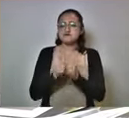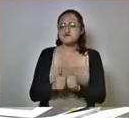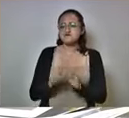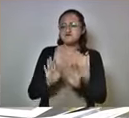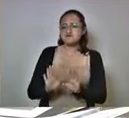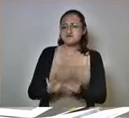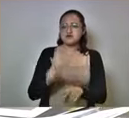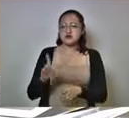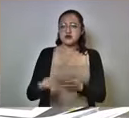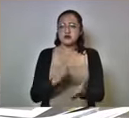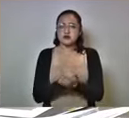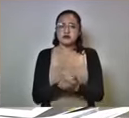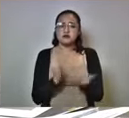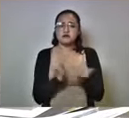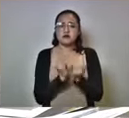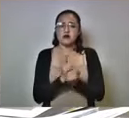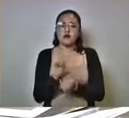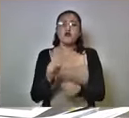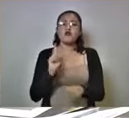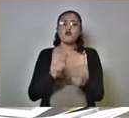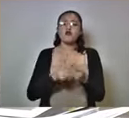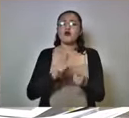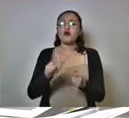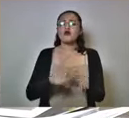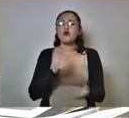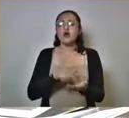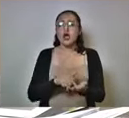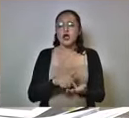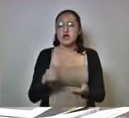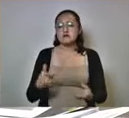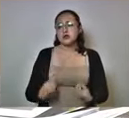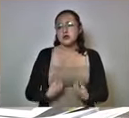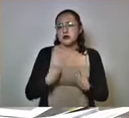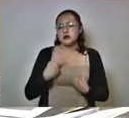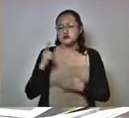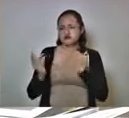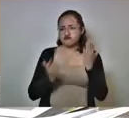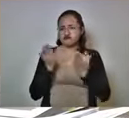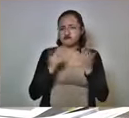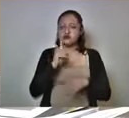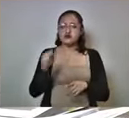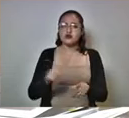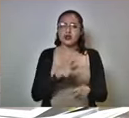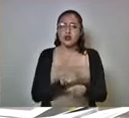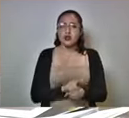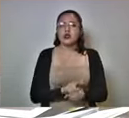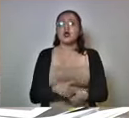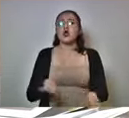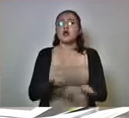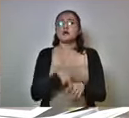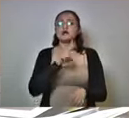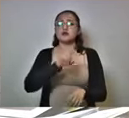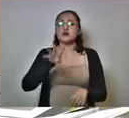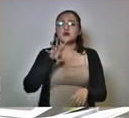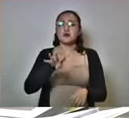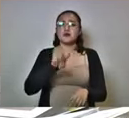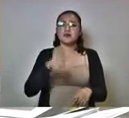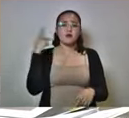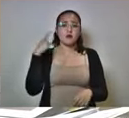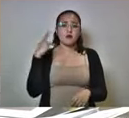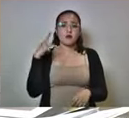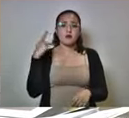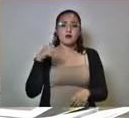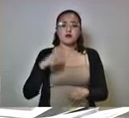las distintas ciudades en donde se encuentran, con lo cual estamos llegando a un total de 119 poblanas